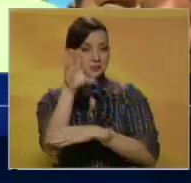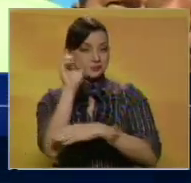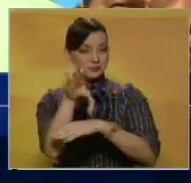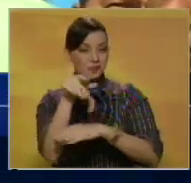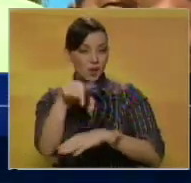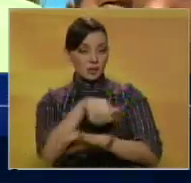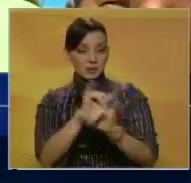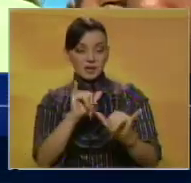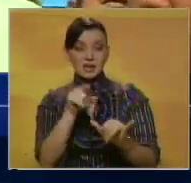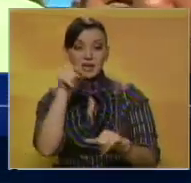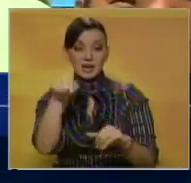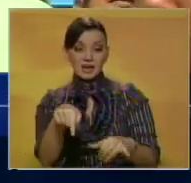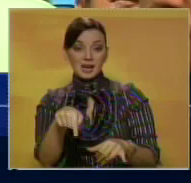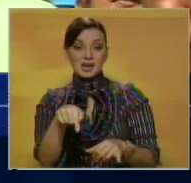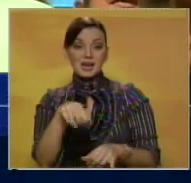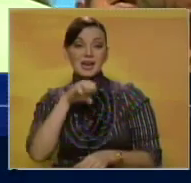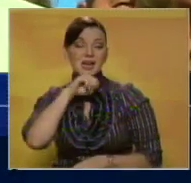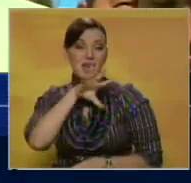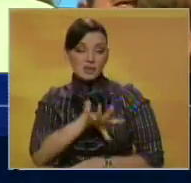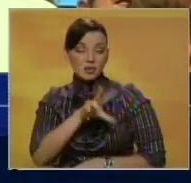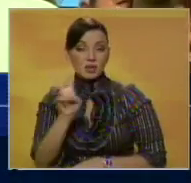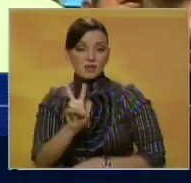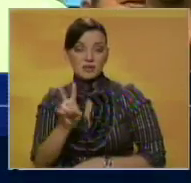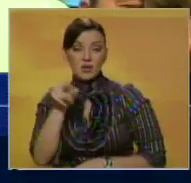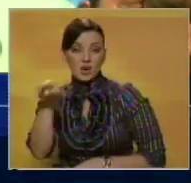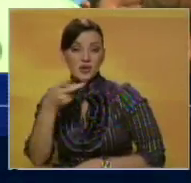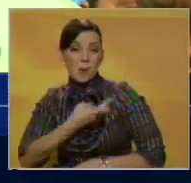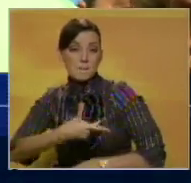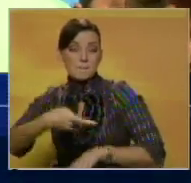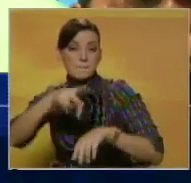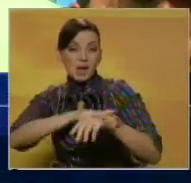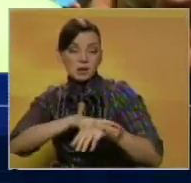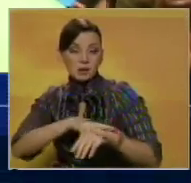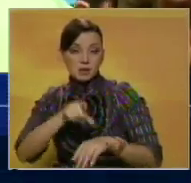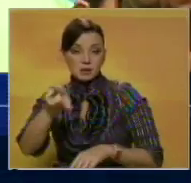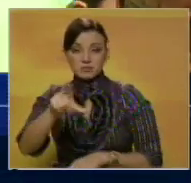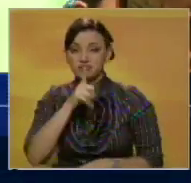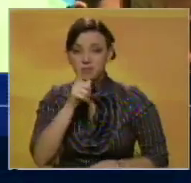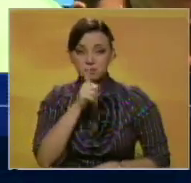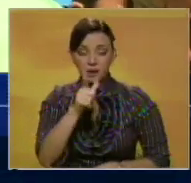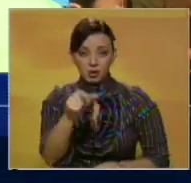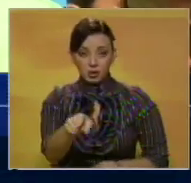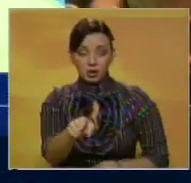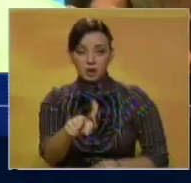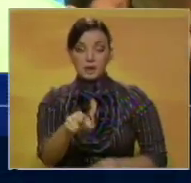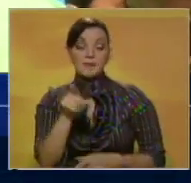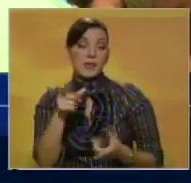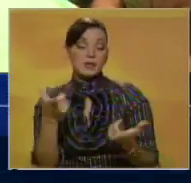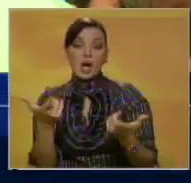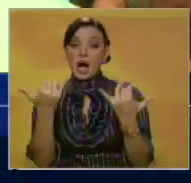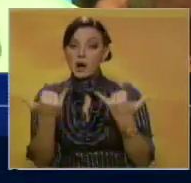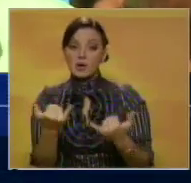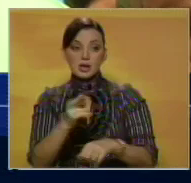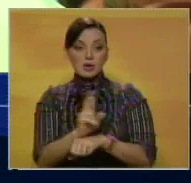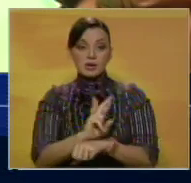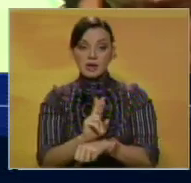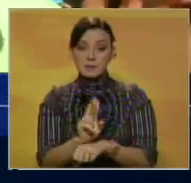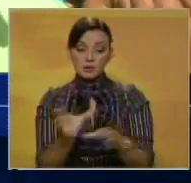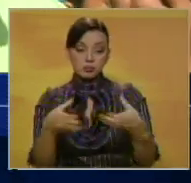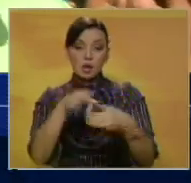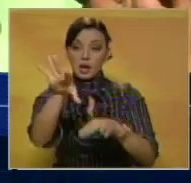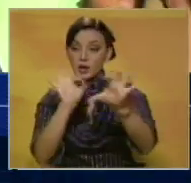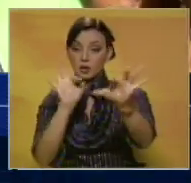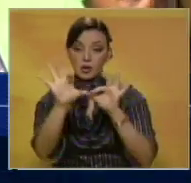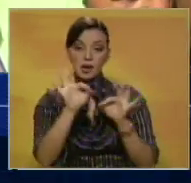con el peor resultado de la historia de Venezuela. Entonces, eso es completamente irregular, pretender a último minuto estar designando